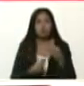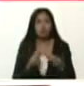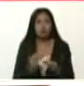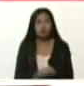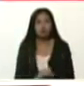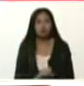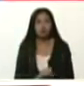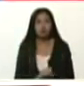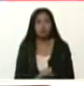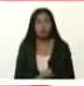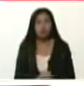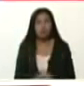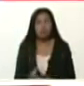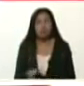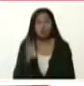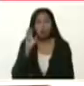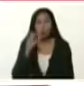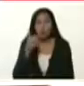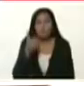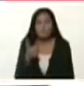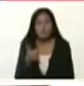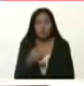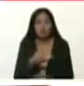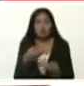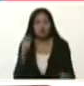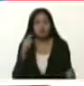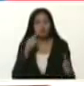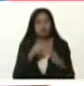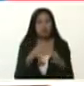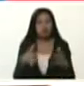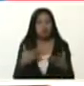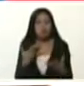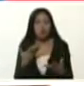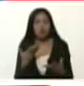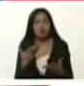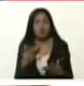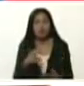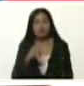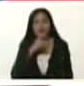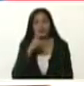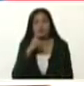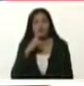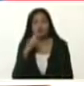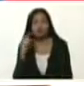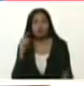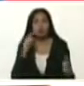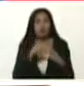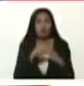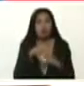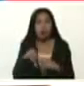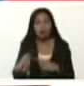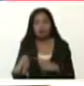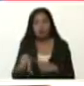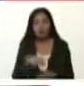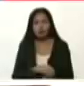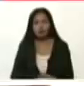muy sustancial. Recurso directo de la mina de oro al Estado.